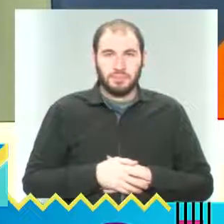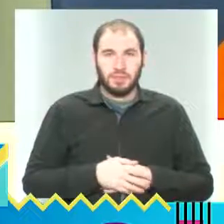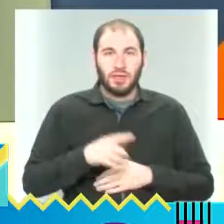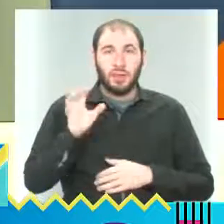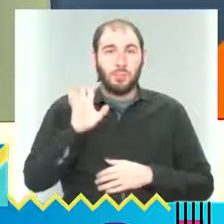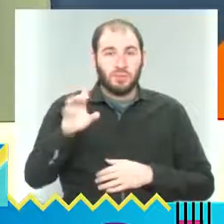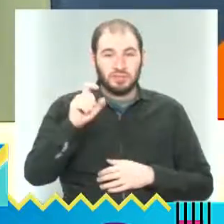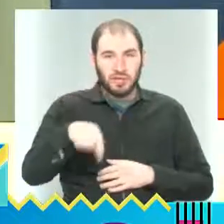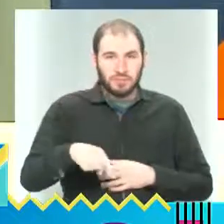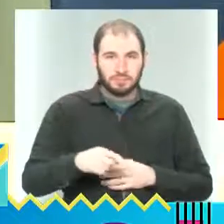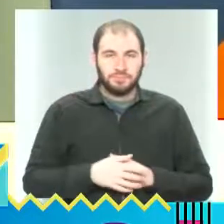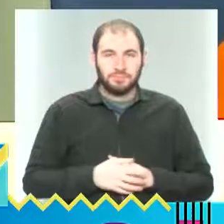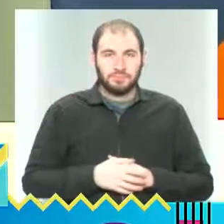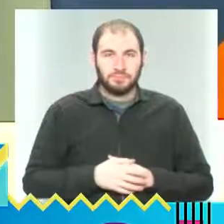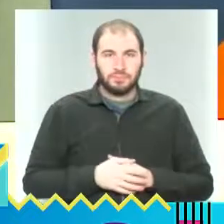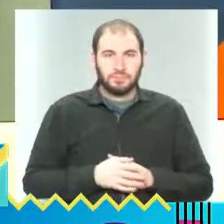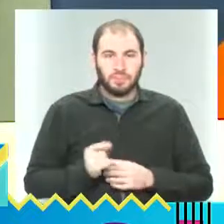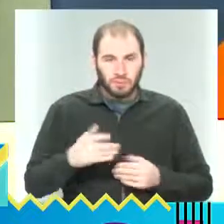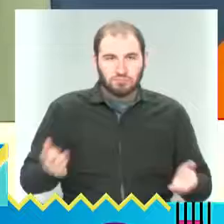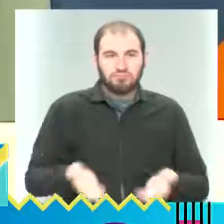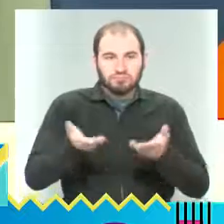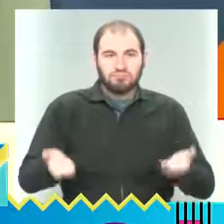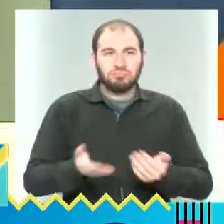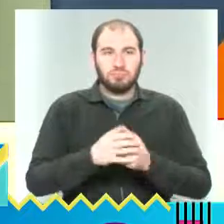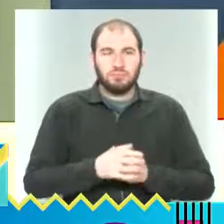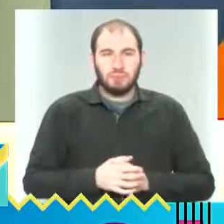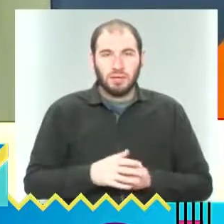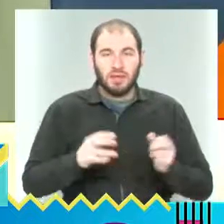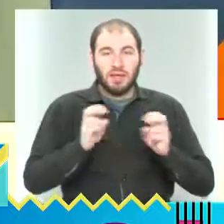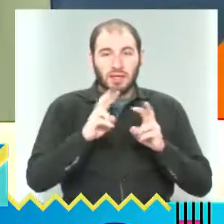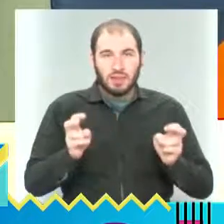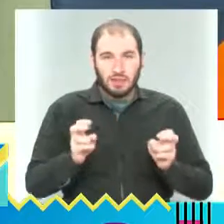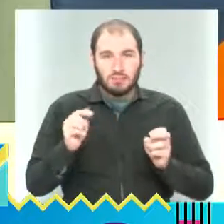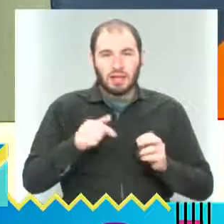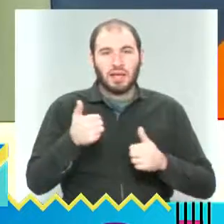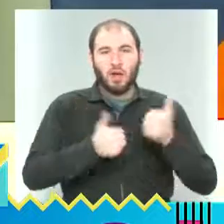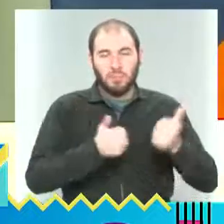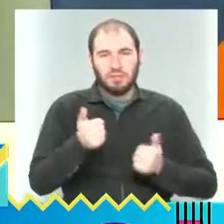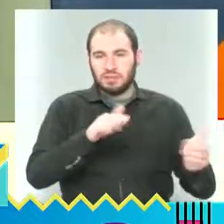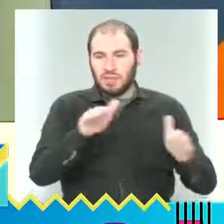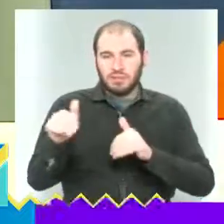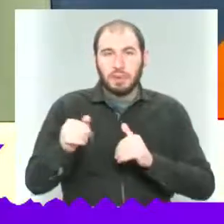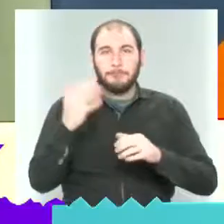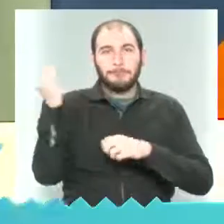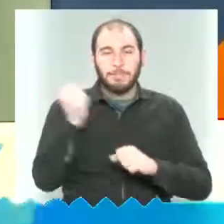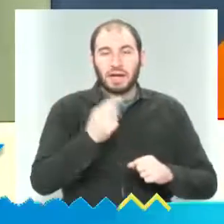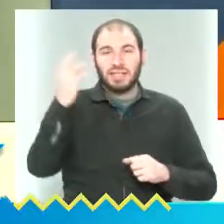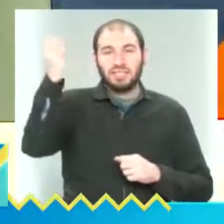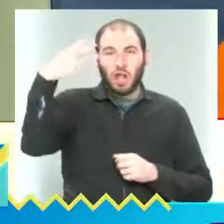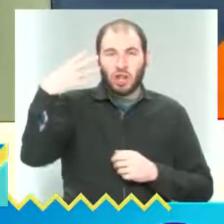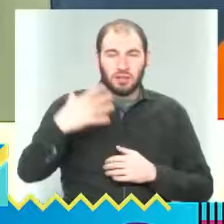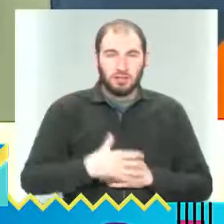la provincia se ha propiciado mucho el tema, se han licitado muchos parques